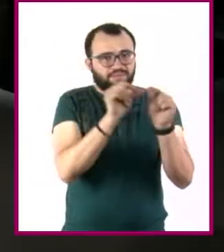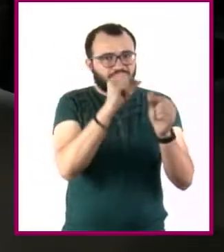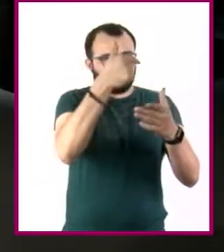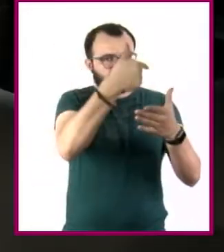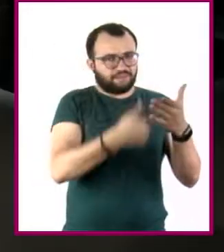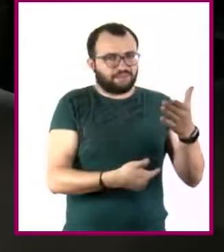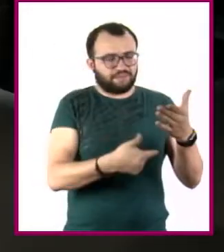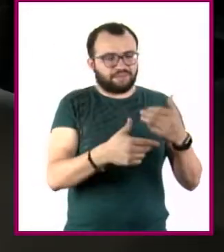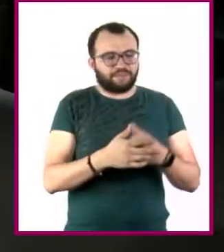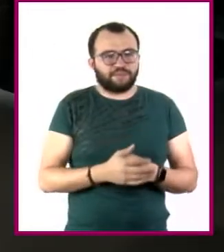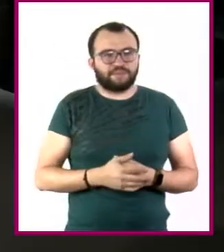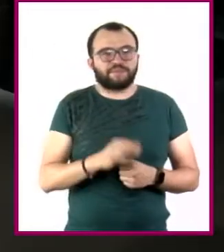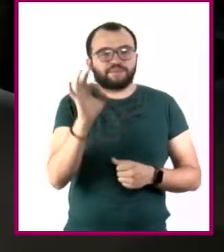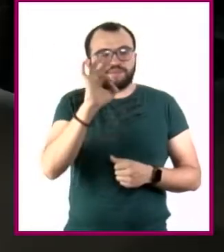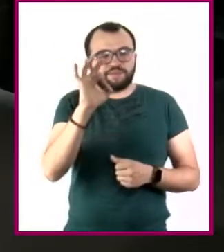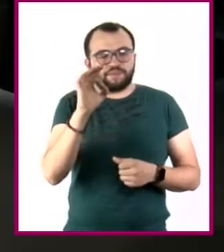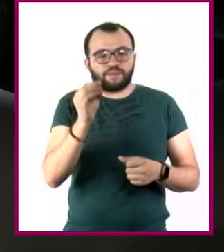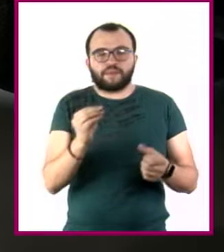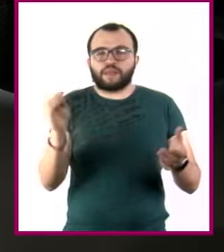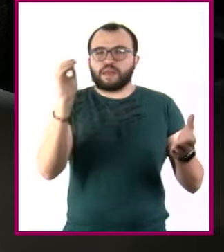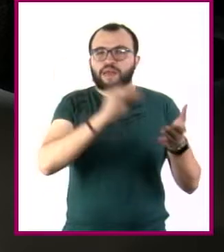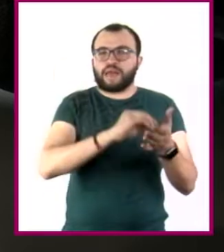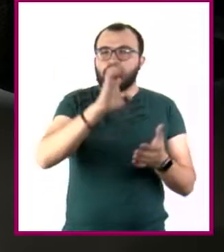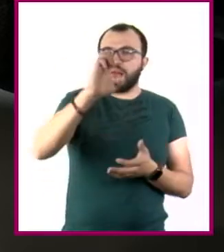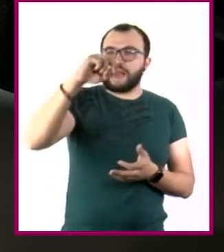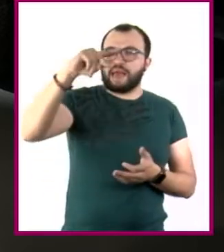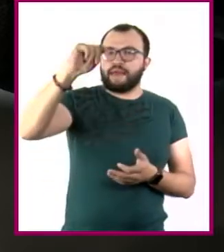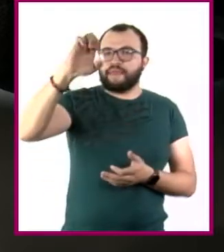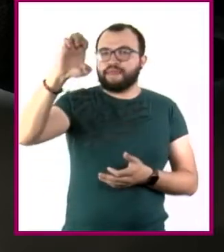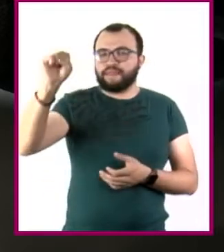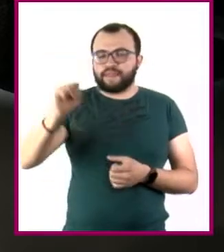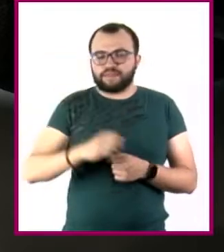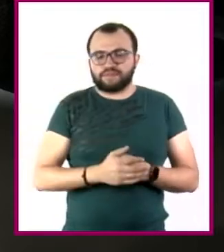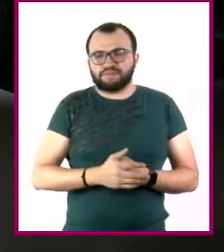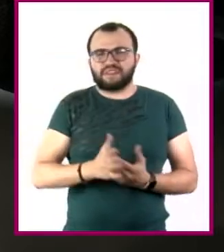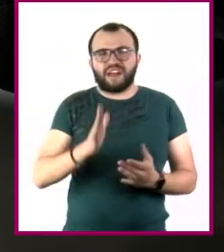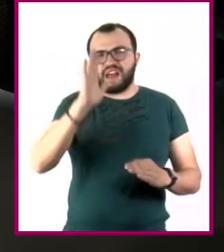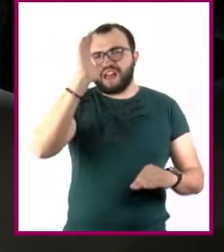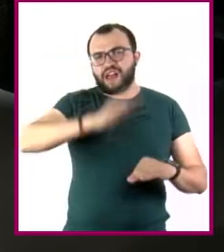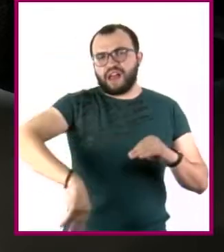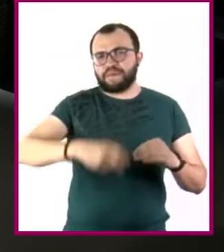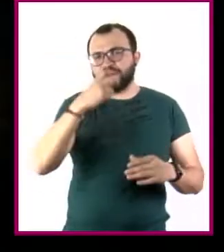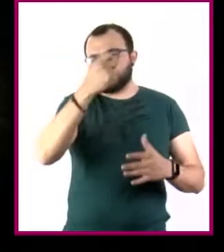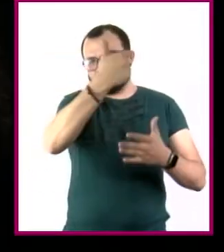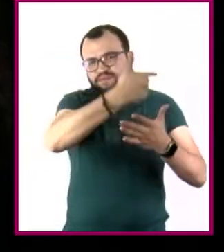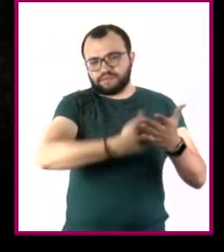Y si le ponemos entes y acabamos de una buena vez con este inventario,